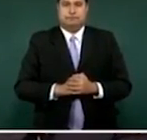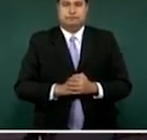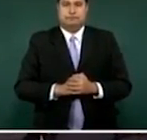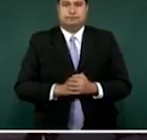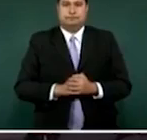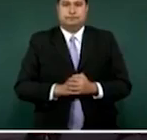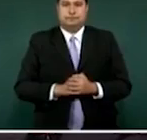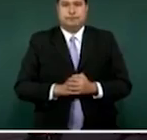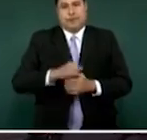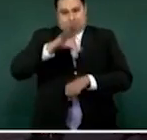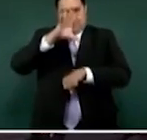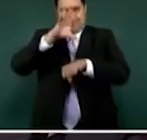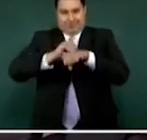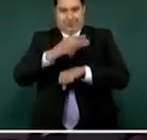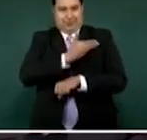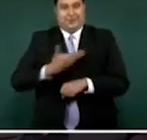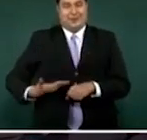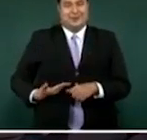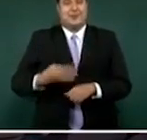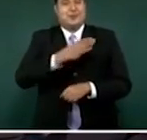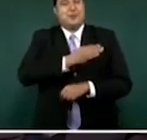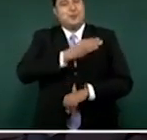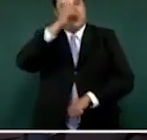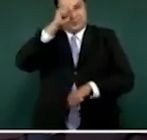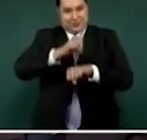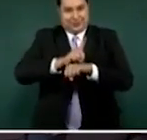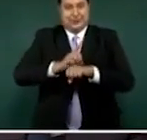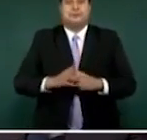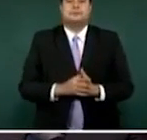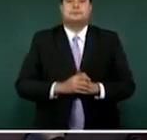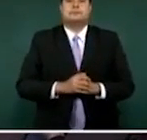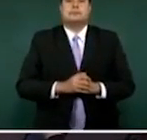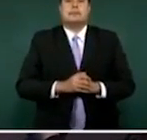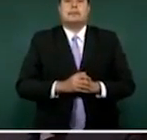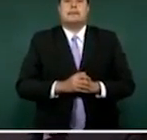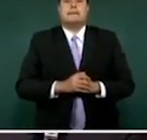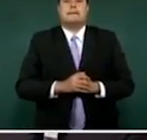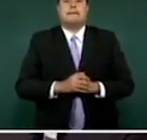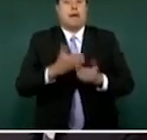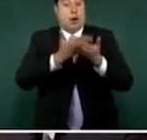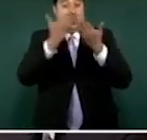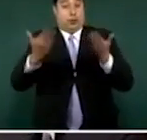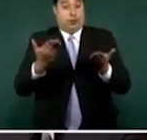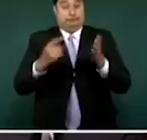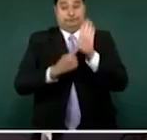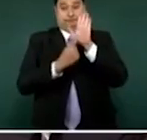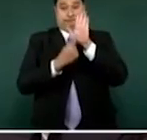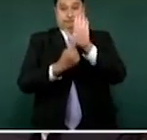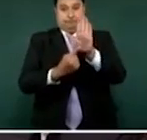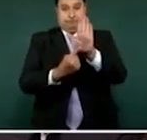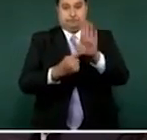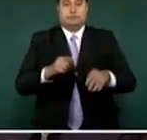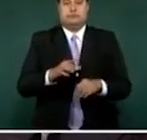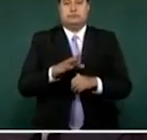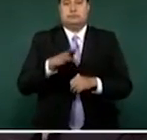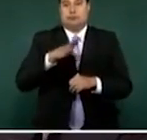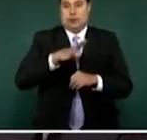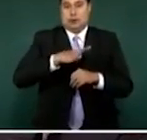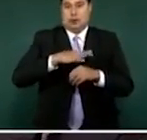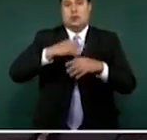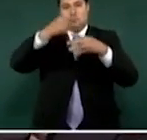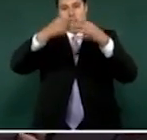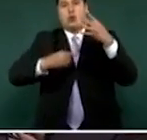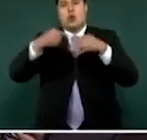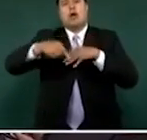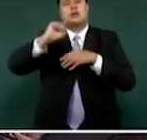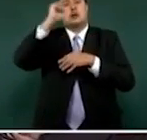Con permiso, señor presidente. Buenos días. Vamos a presentarles a ustedes la incidencia delictiva